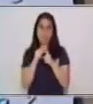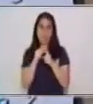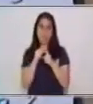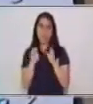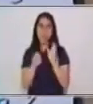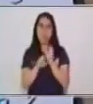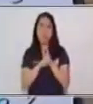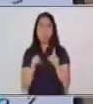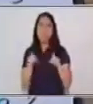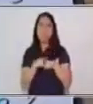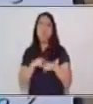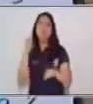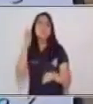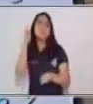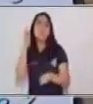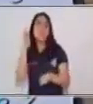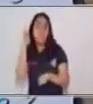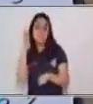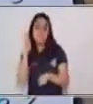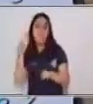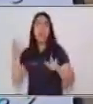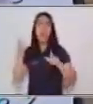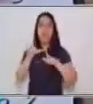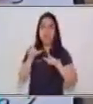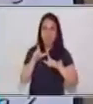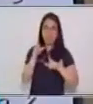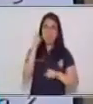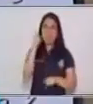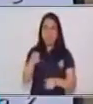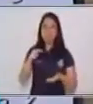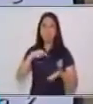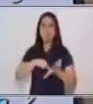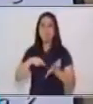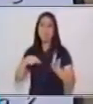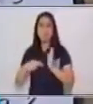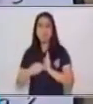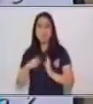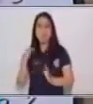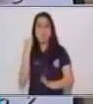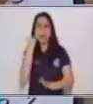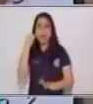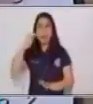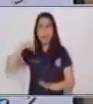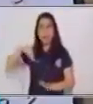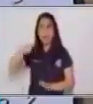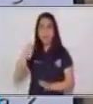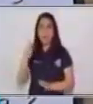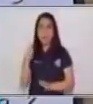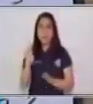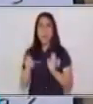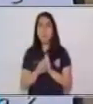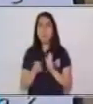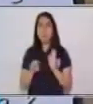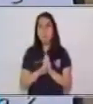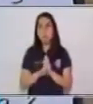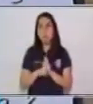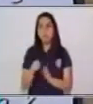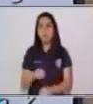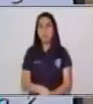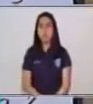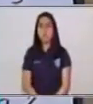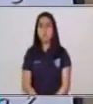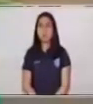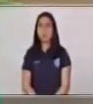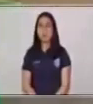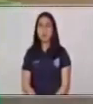noche, lunada, rima con salada. Hada y salada. Ahí existe una